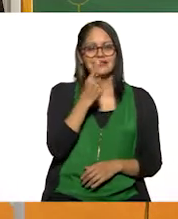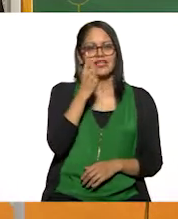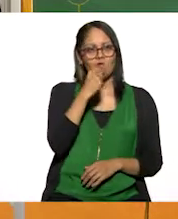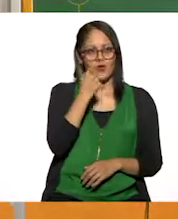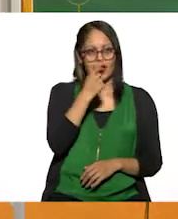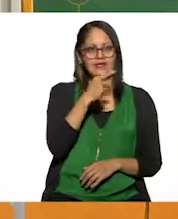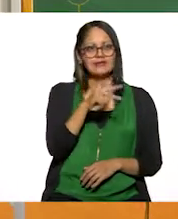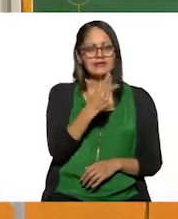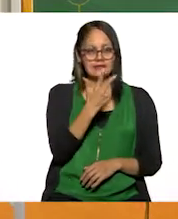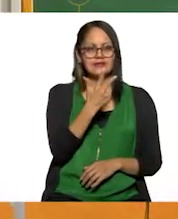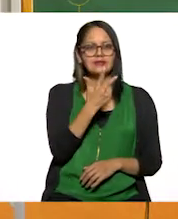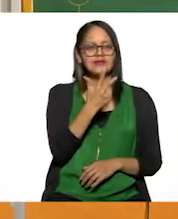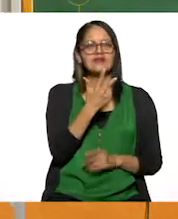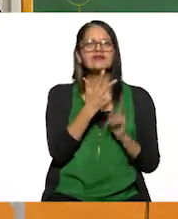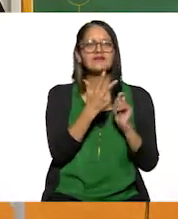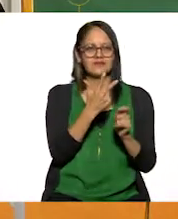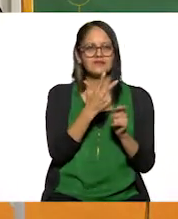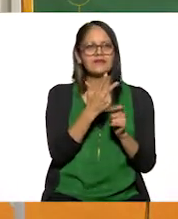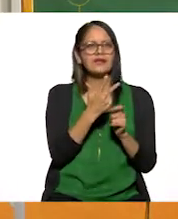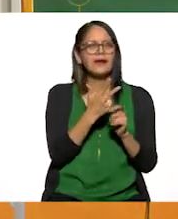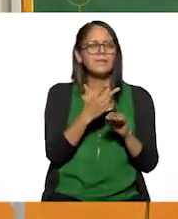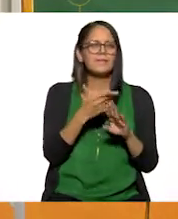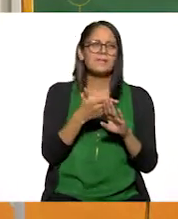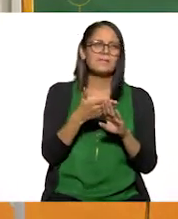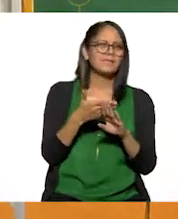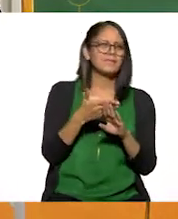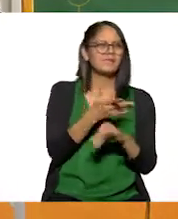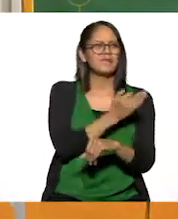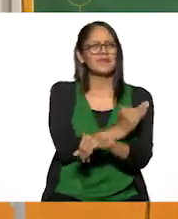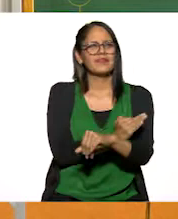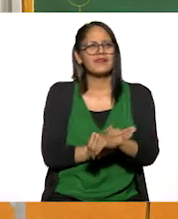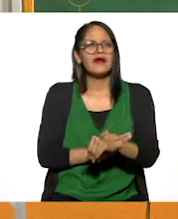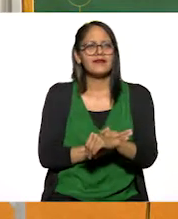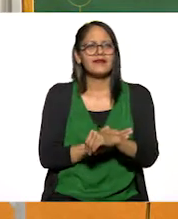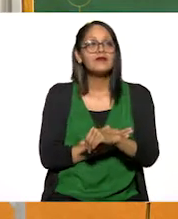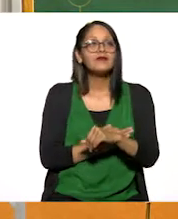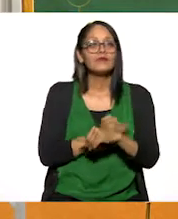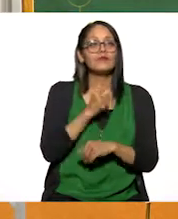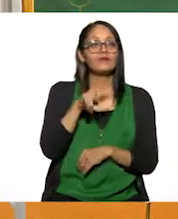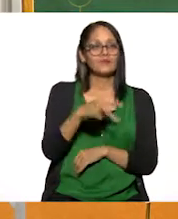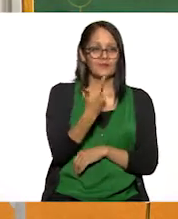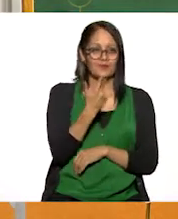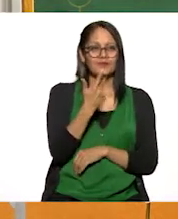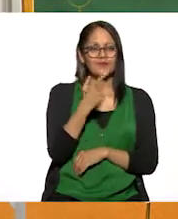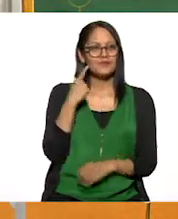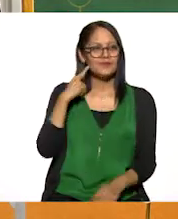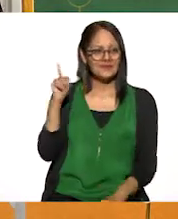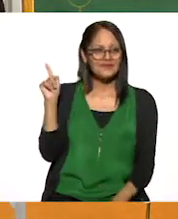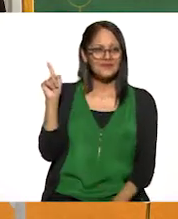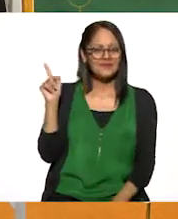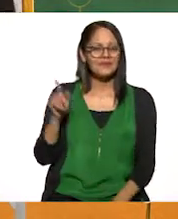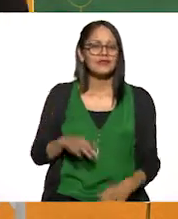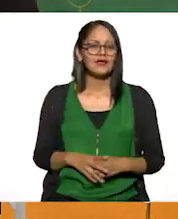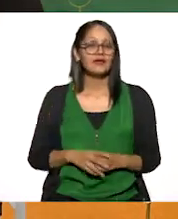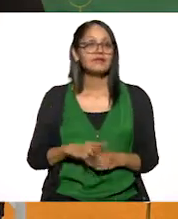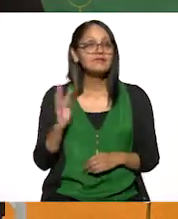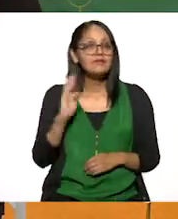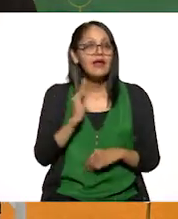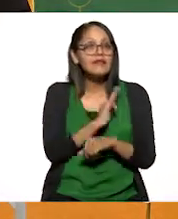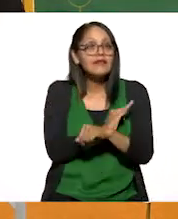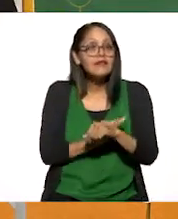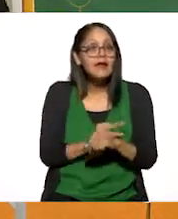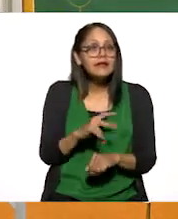horas. Significa que lo más tardado que puede tomar el avión es a las 13 horas. Si llega a tomar el